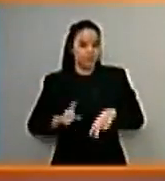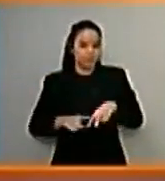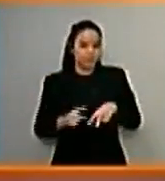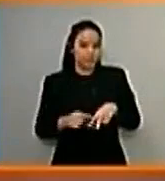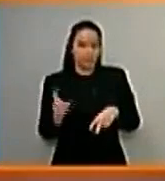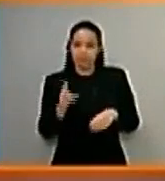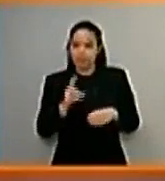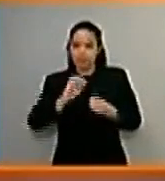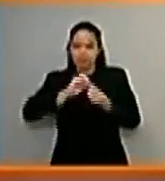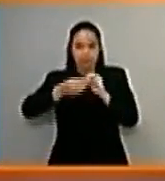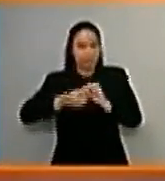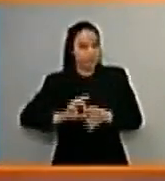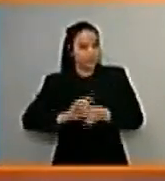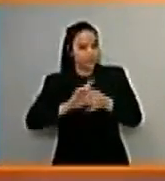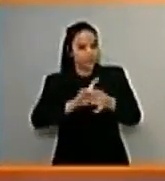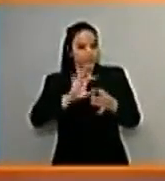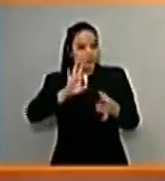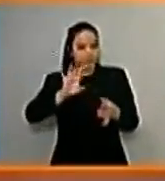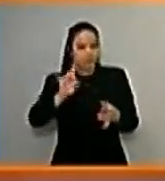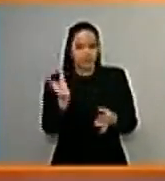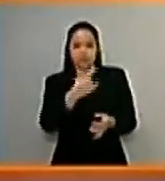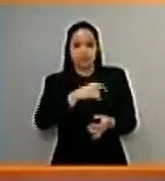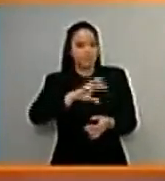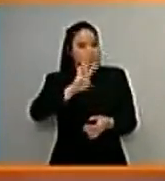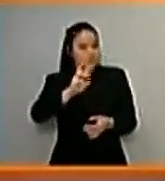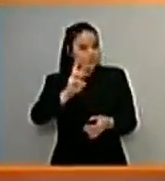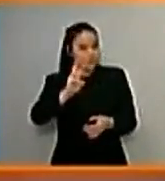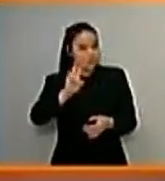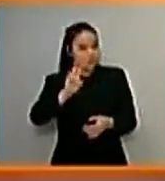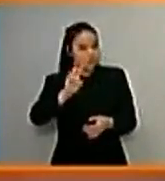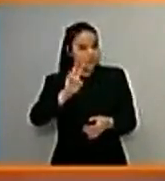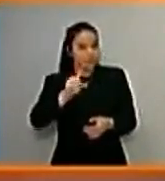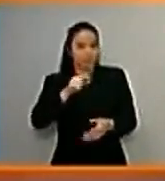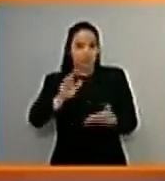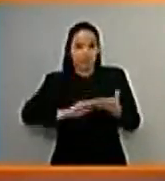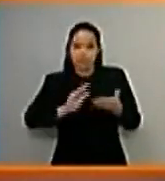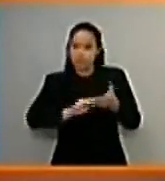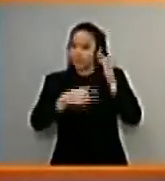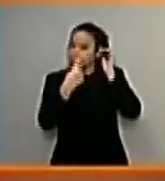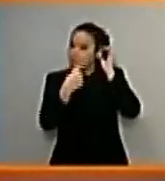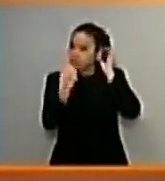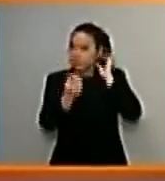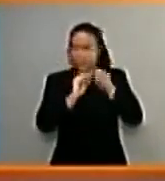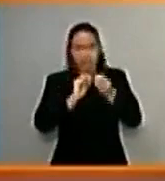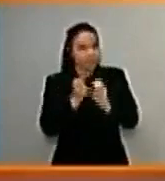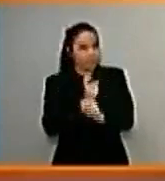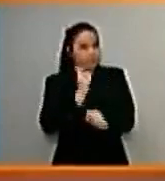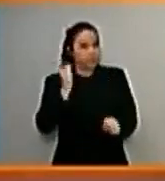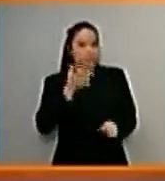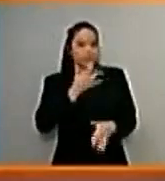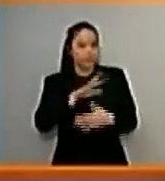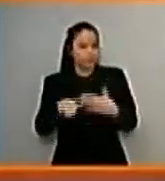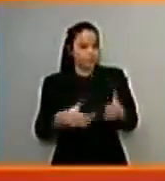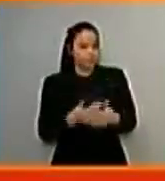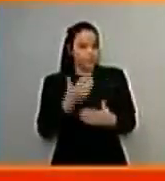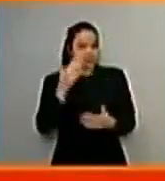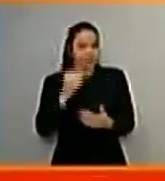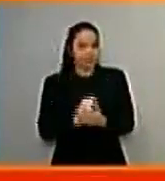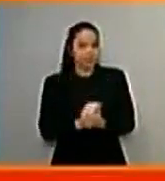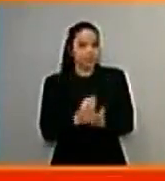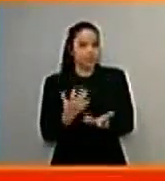derecho, números que lo relacionan 9, 8 y 17. Si tú invertiste para más uno, te deseo mucha suerte.